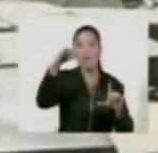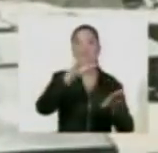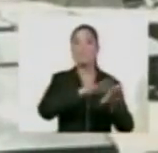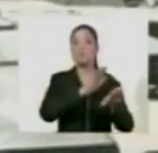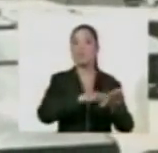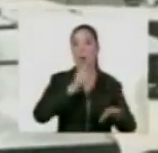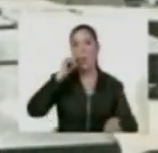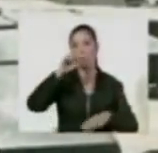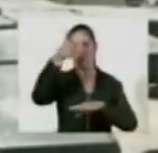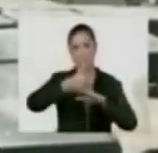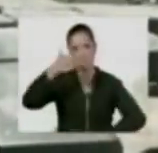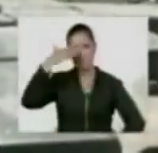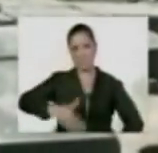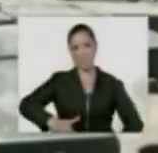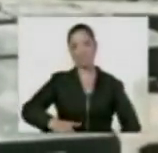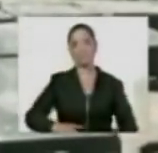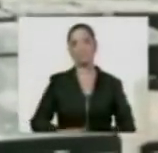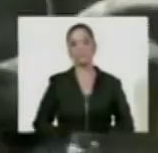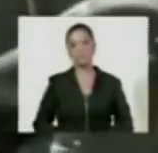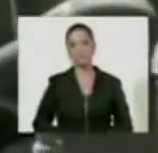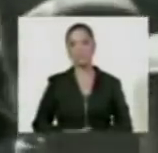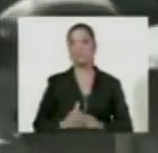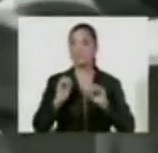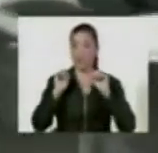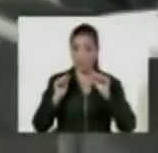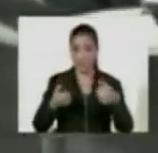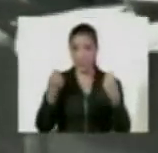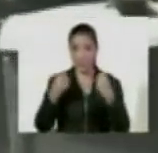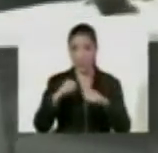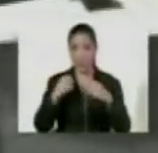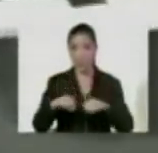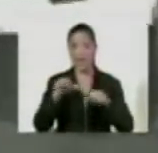SODI, mi comandante en jefe, empleó